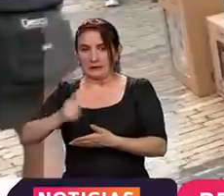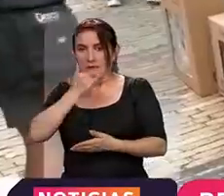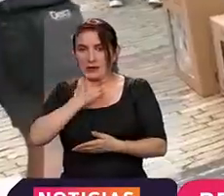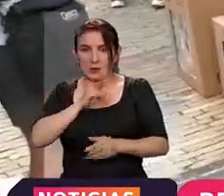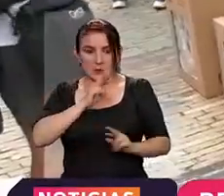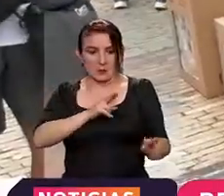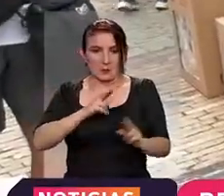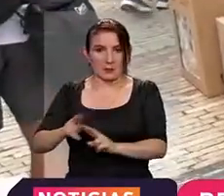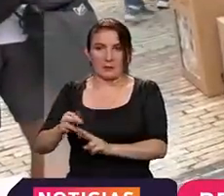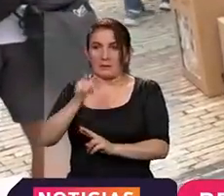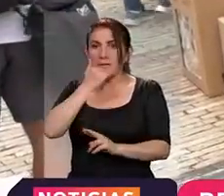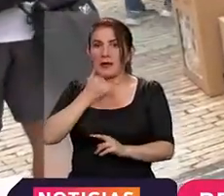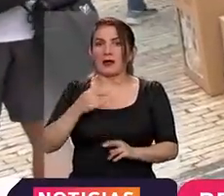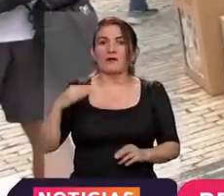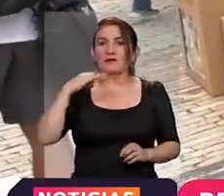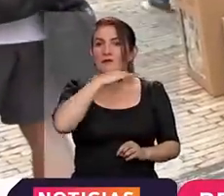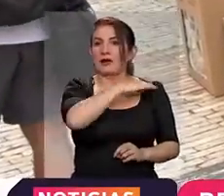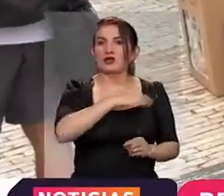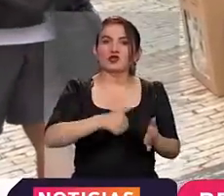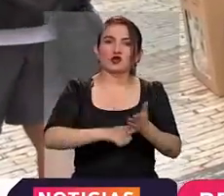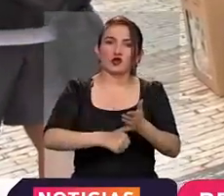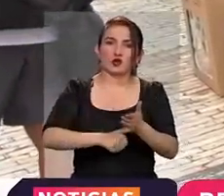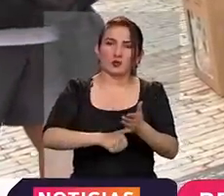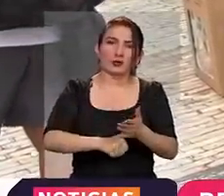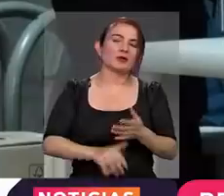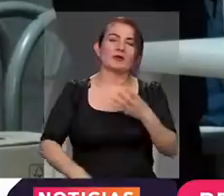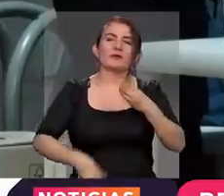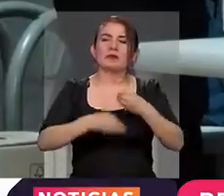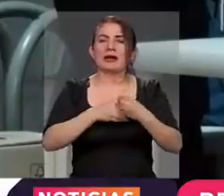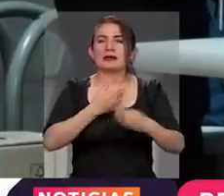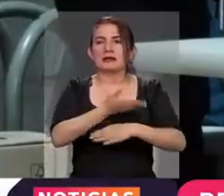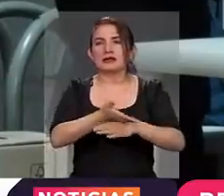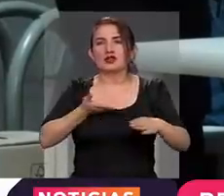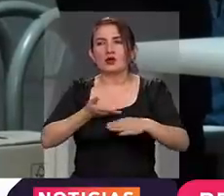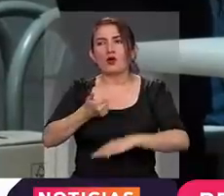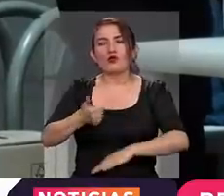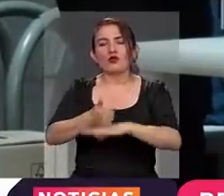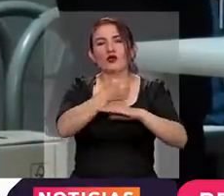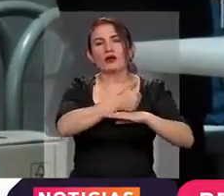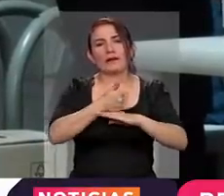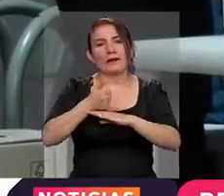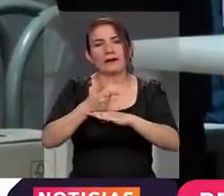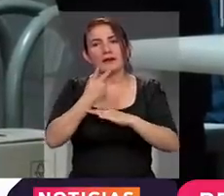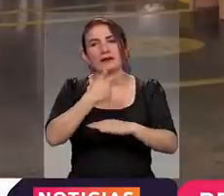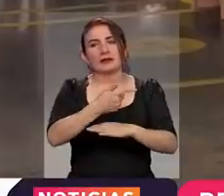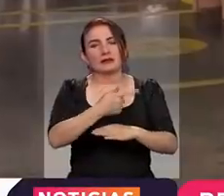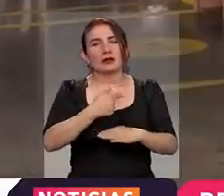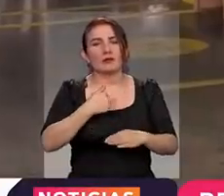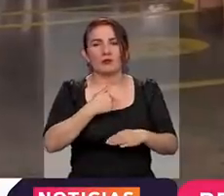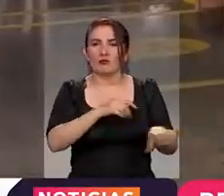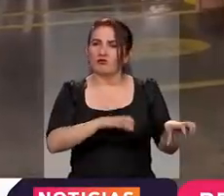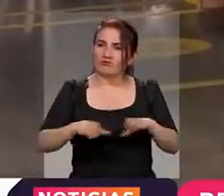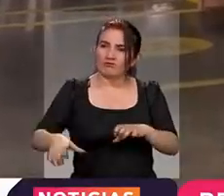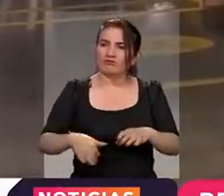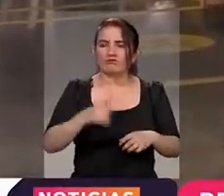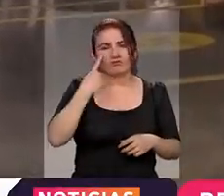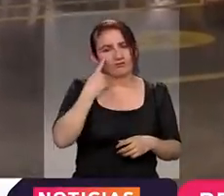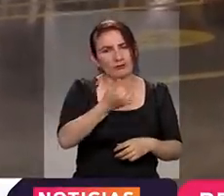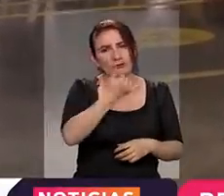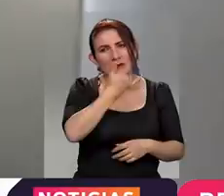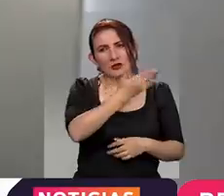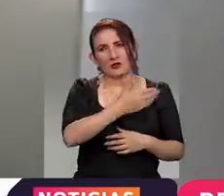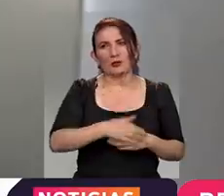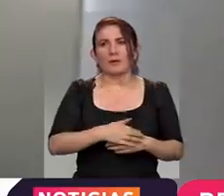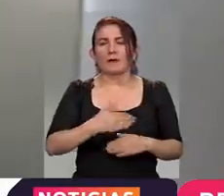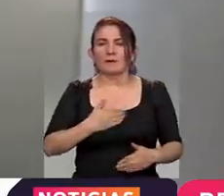y falsedad en documento público. A su vez, exigió a las autoridades electorales actuaciones en ese sentido.